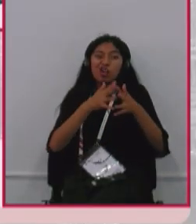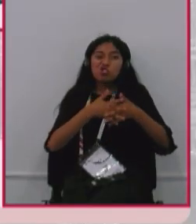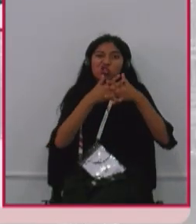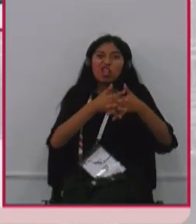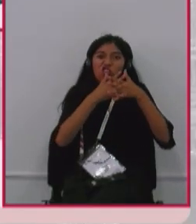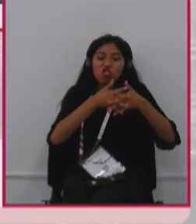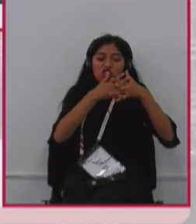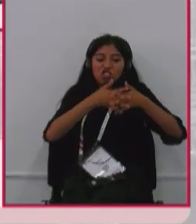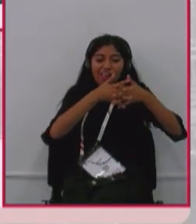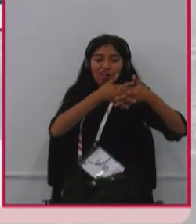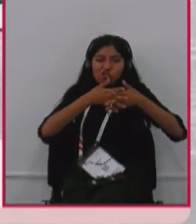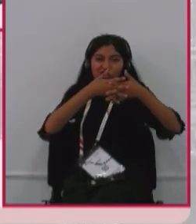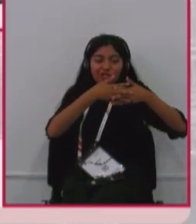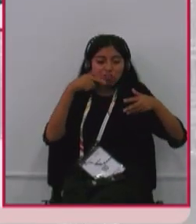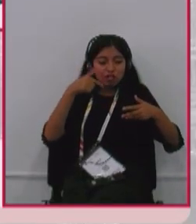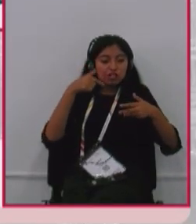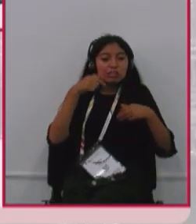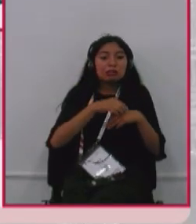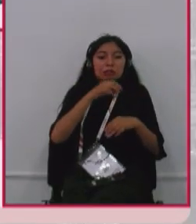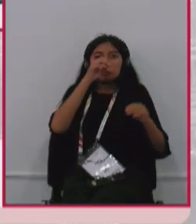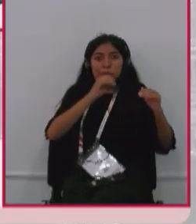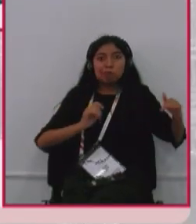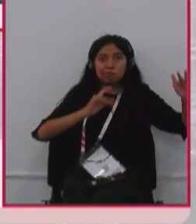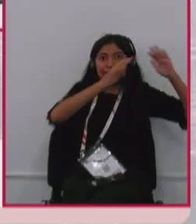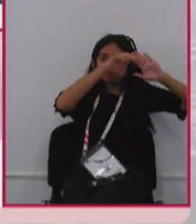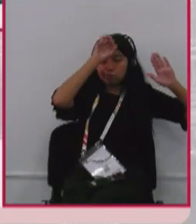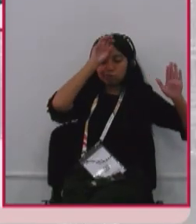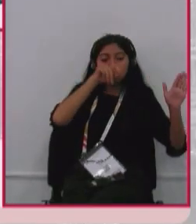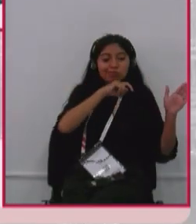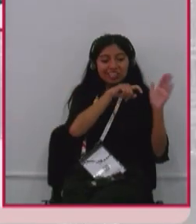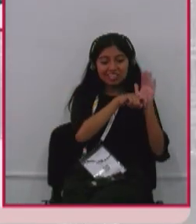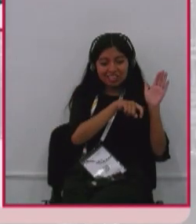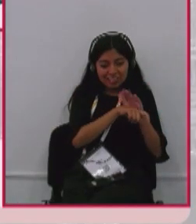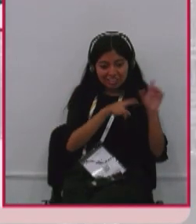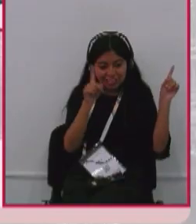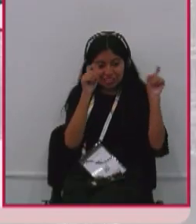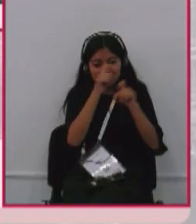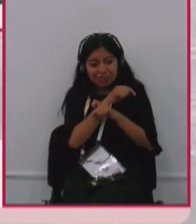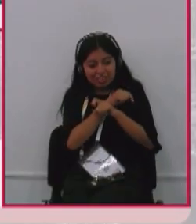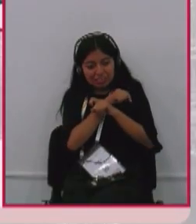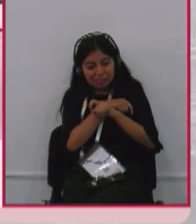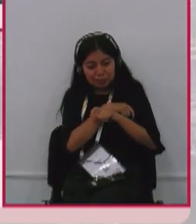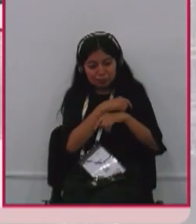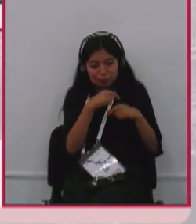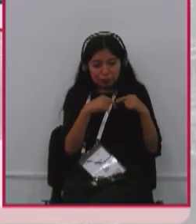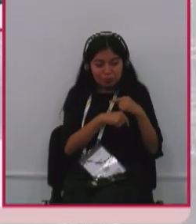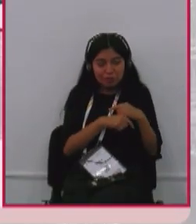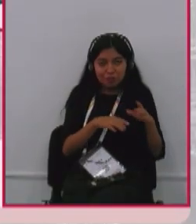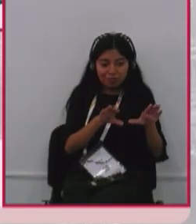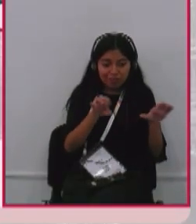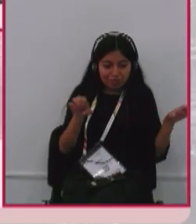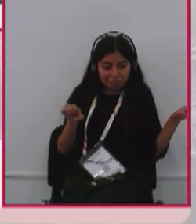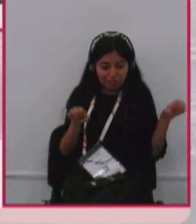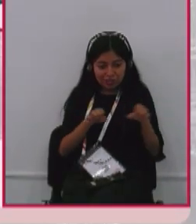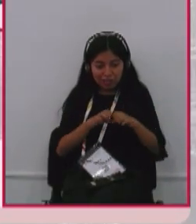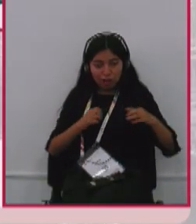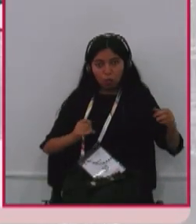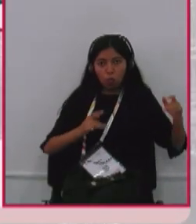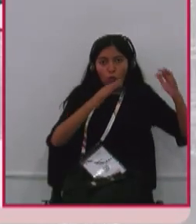Unidos, y ellos tenían una mayor complejidad. Ellos no tenían espacio, estaba ubicado en una ladera de un